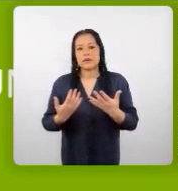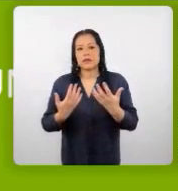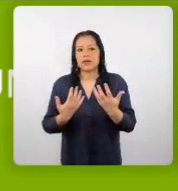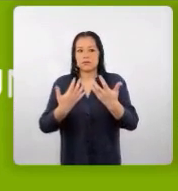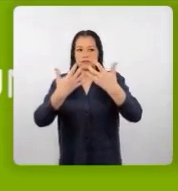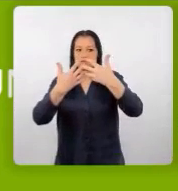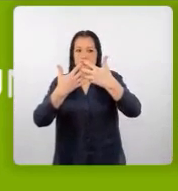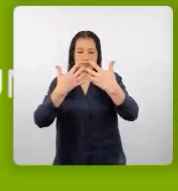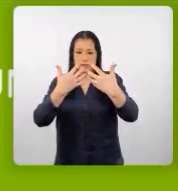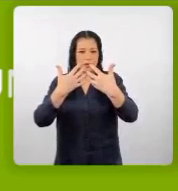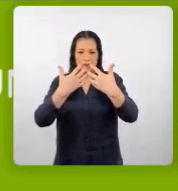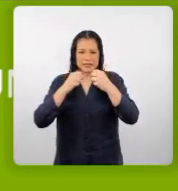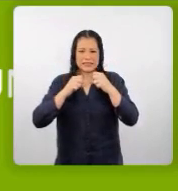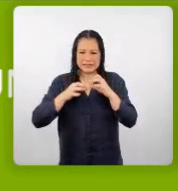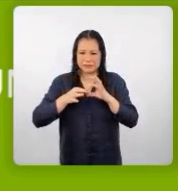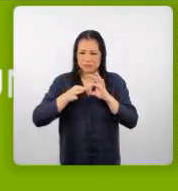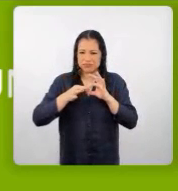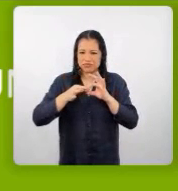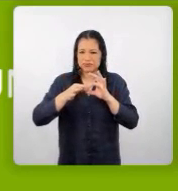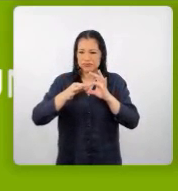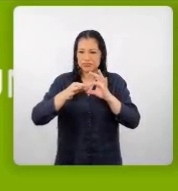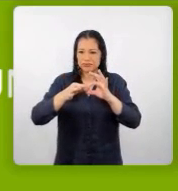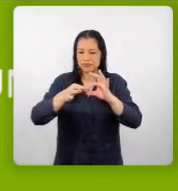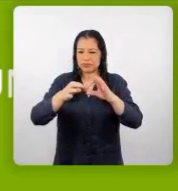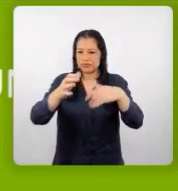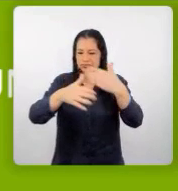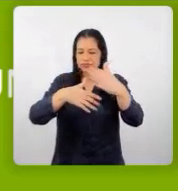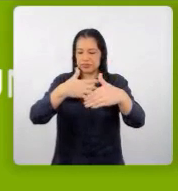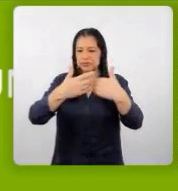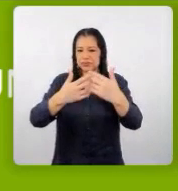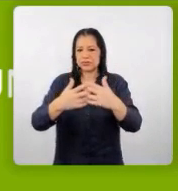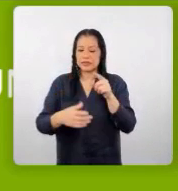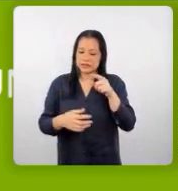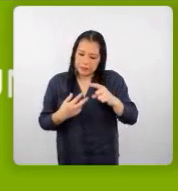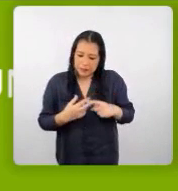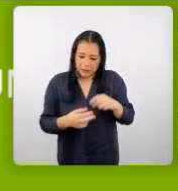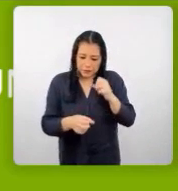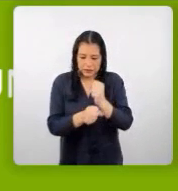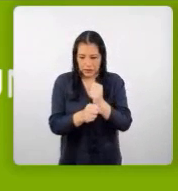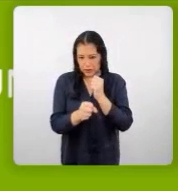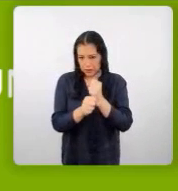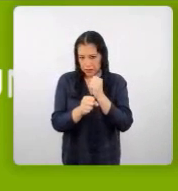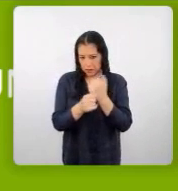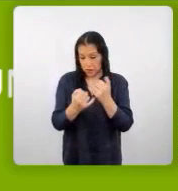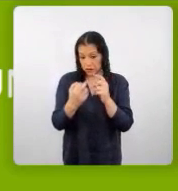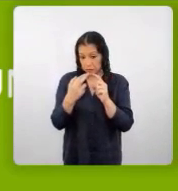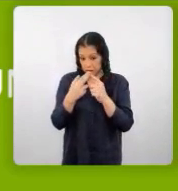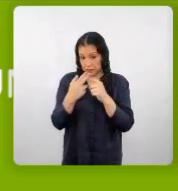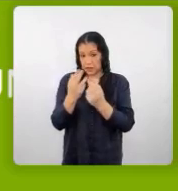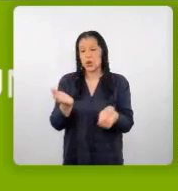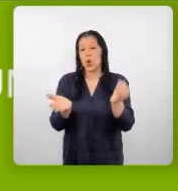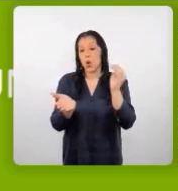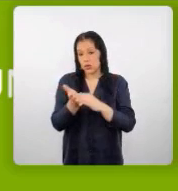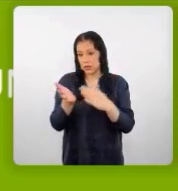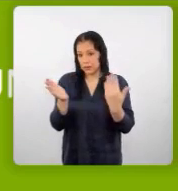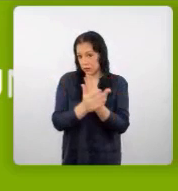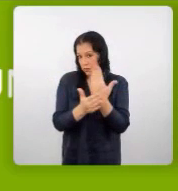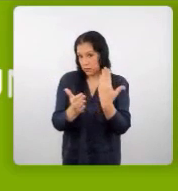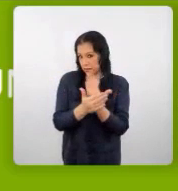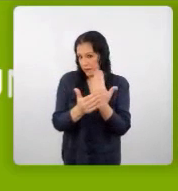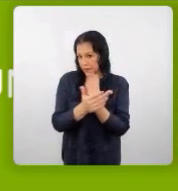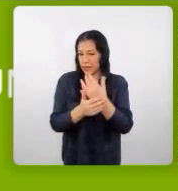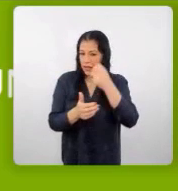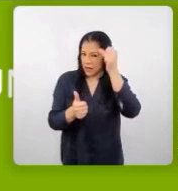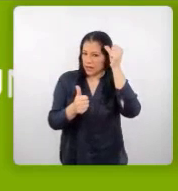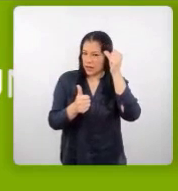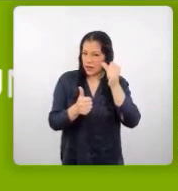más complicado y es donde nosotros tenemos que trabajar. Pero como estamos empezando, como estamos reempezando, tener en cuenta